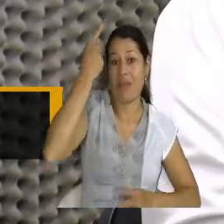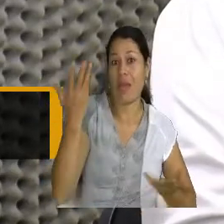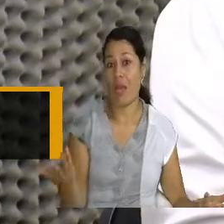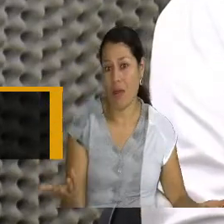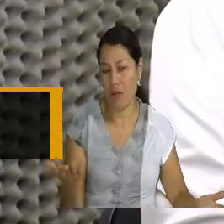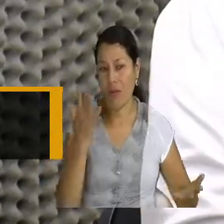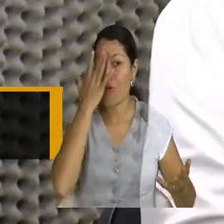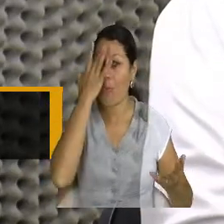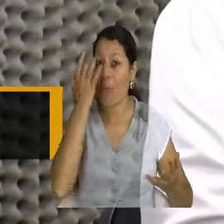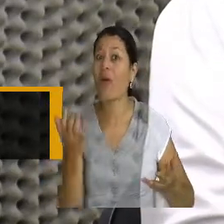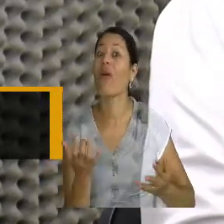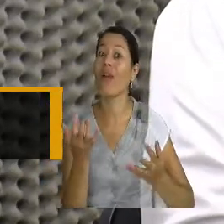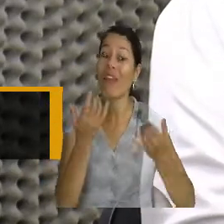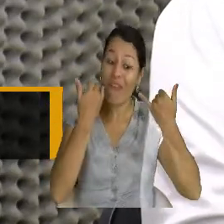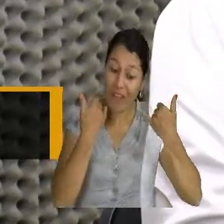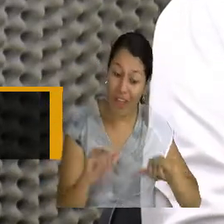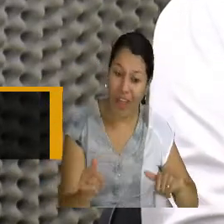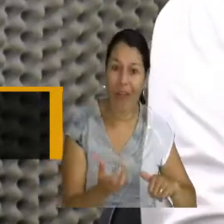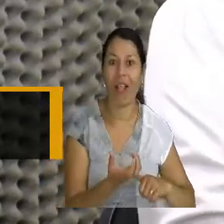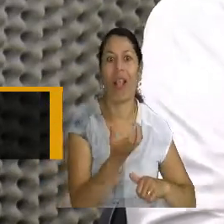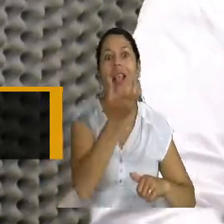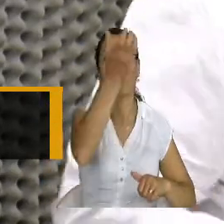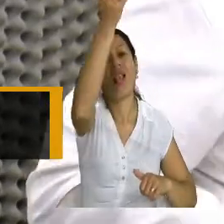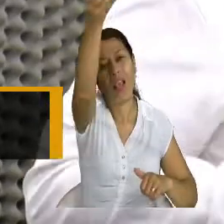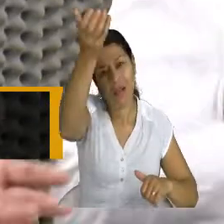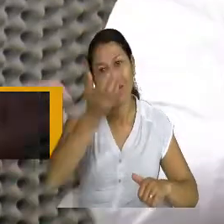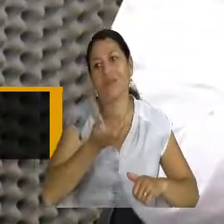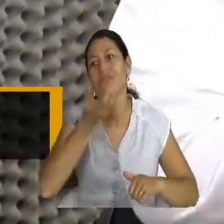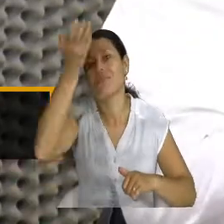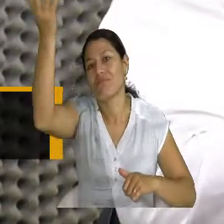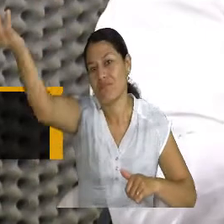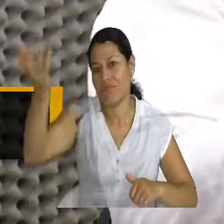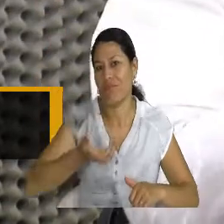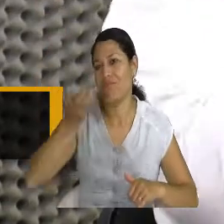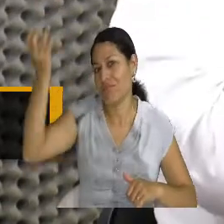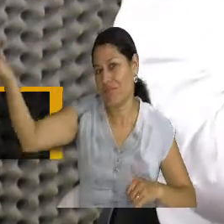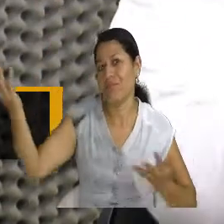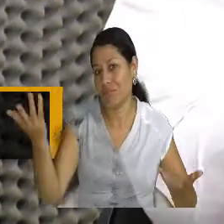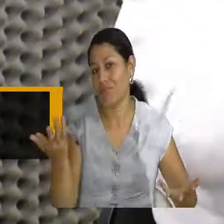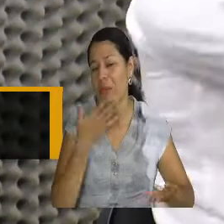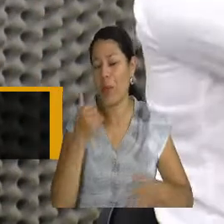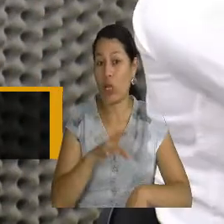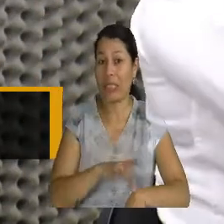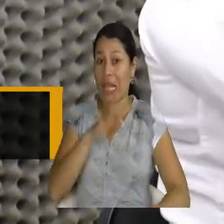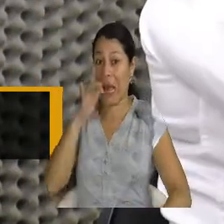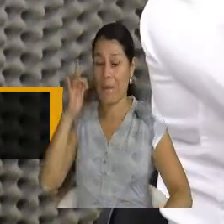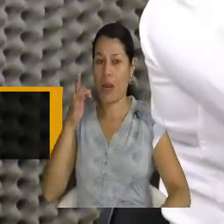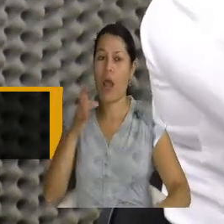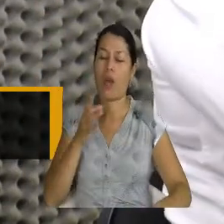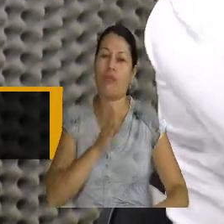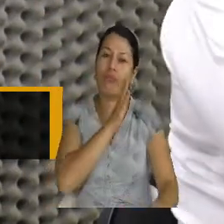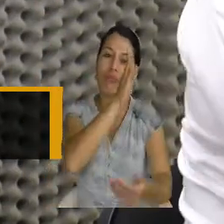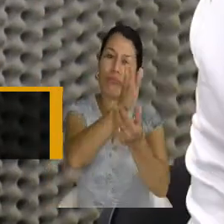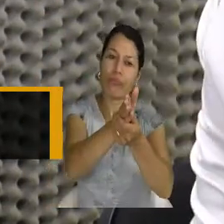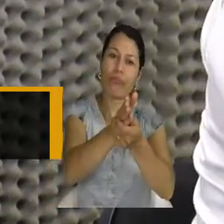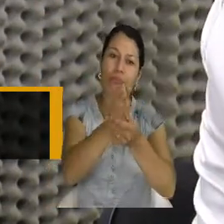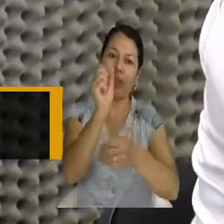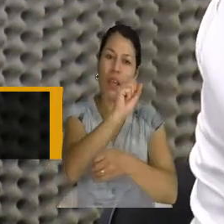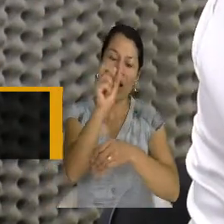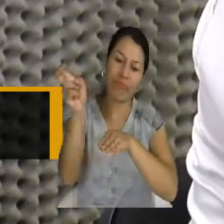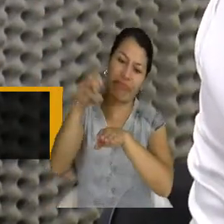llevarlos otra vez hasta las casas, ¿sí? Entonces los recogemos temprano en las diferentes veredas, en